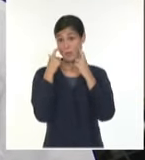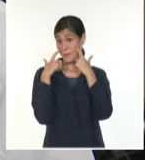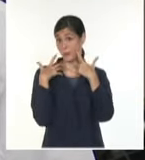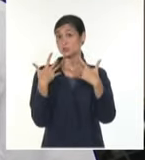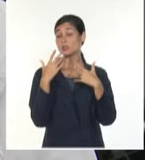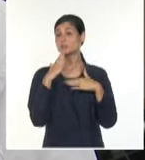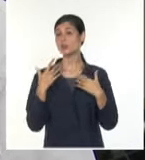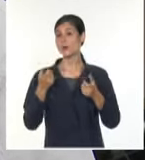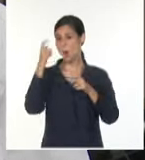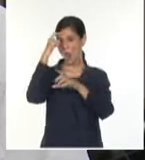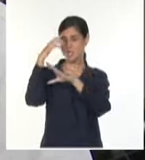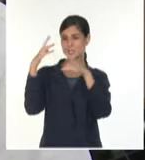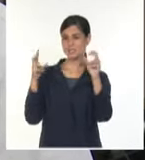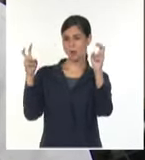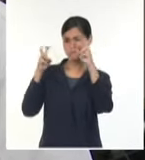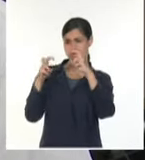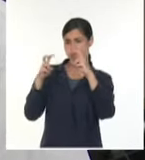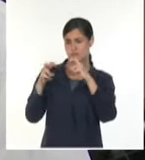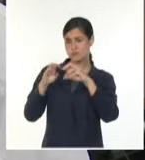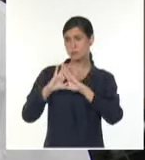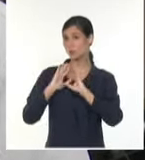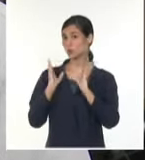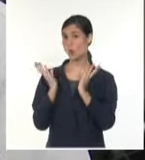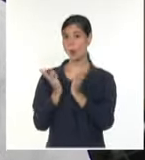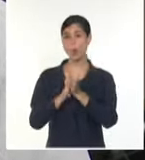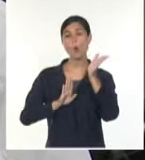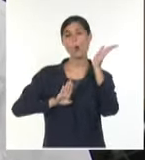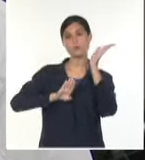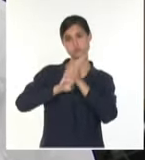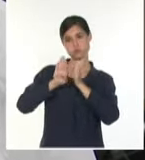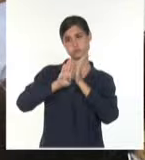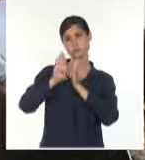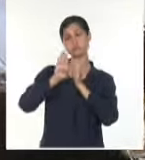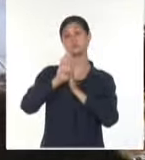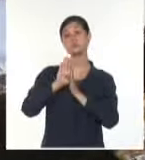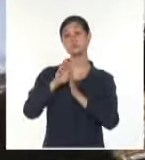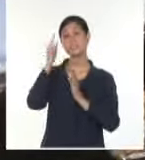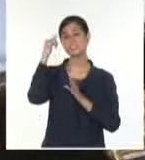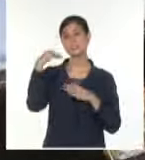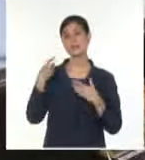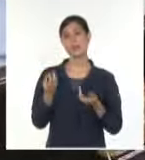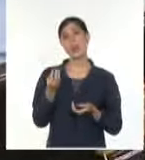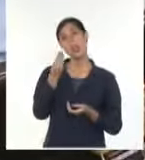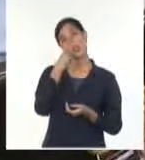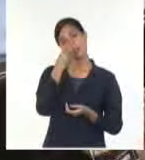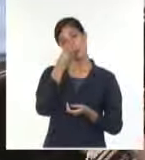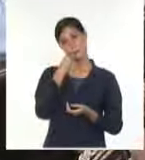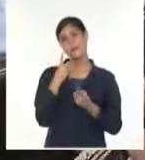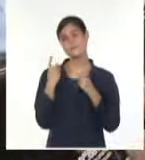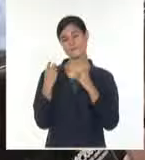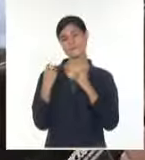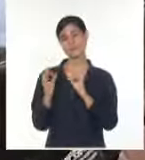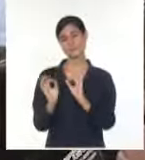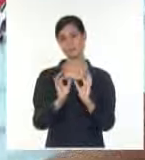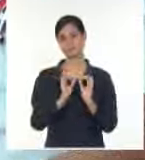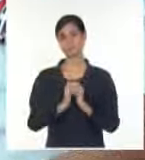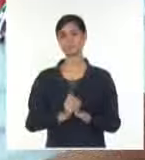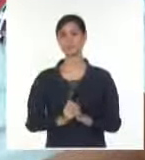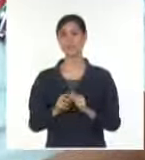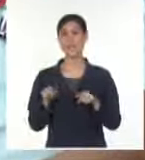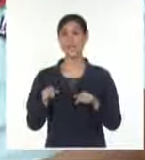poder salir de la crisis económica que el centro está en la producción de alimentos. A 38 años de aquel acto